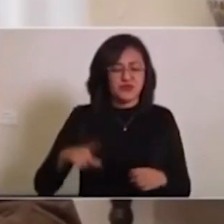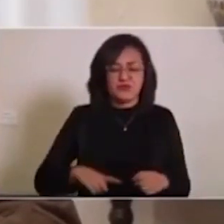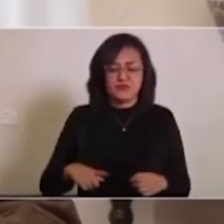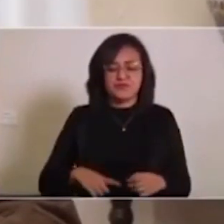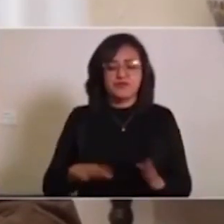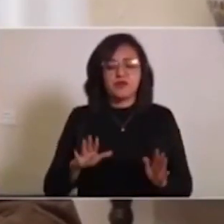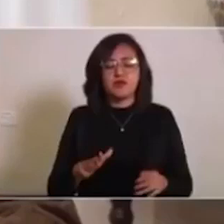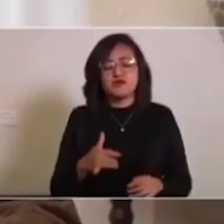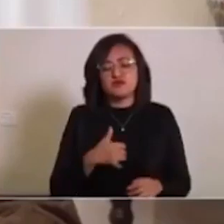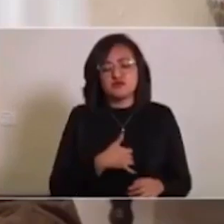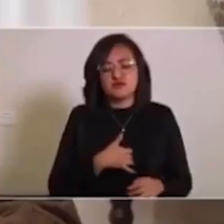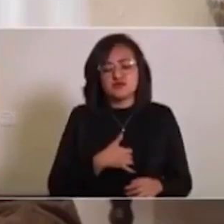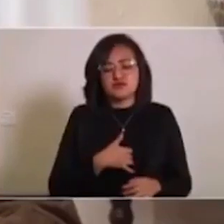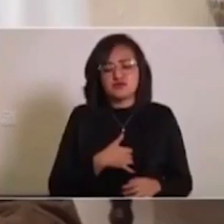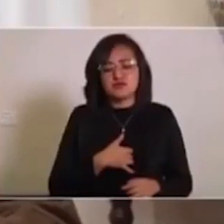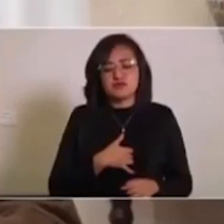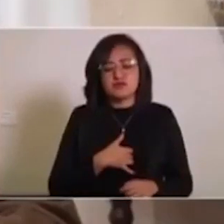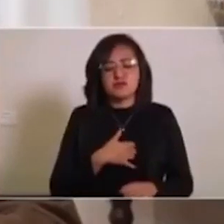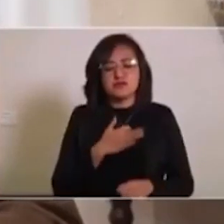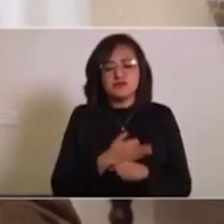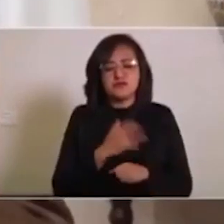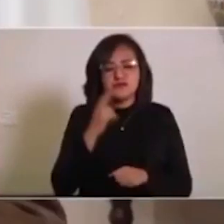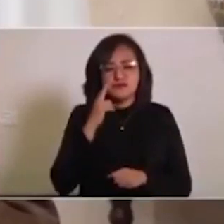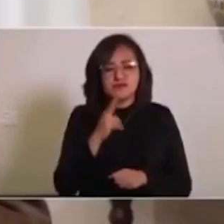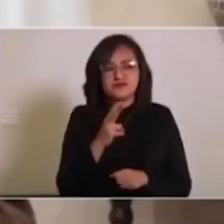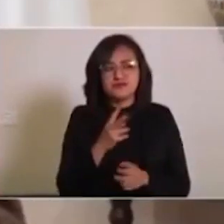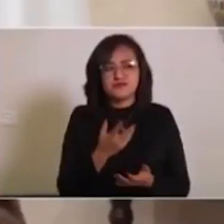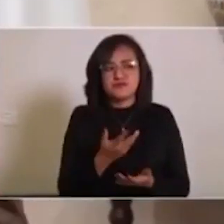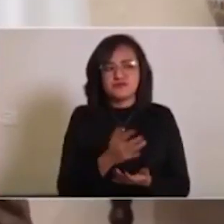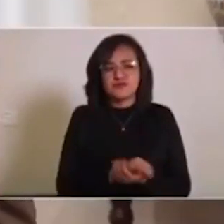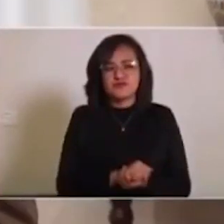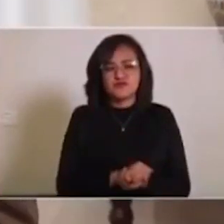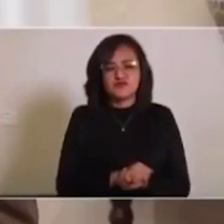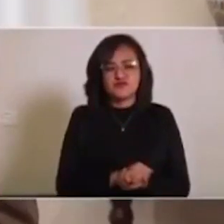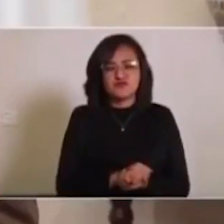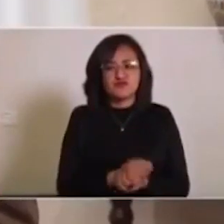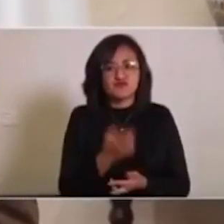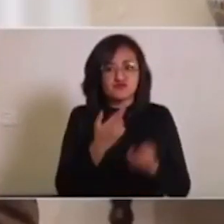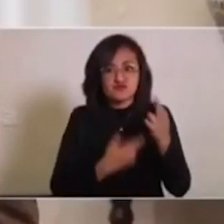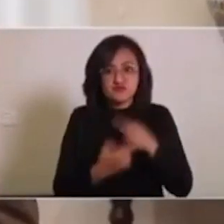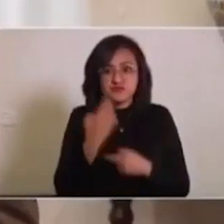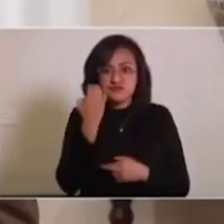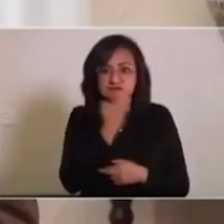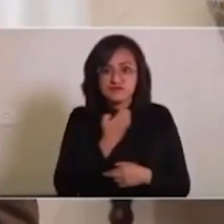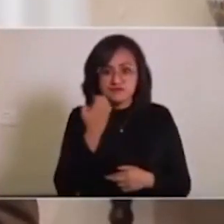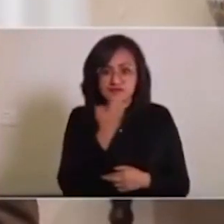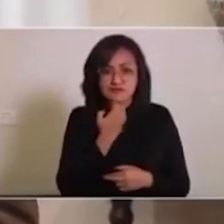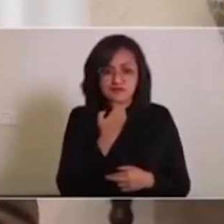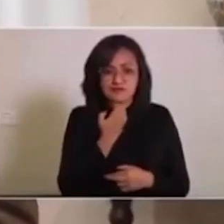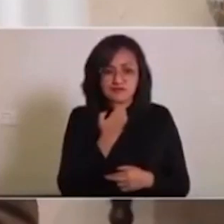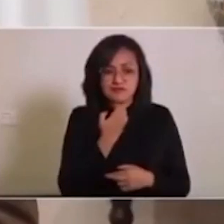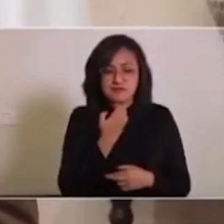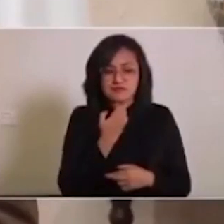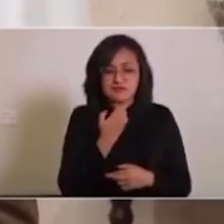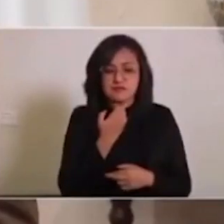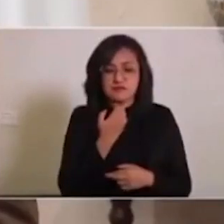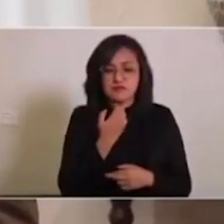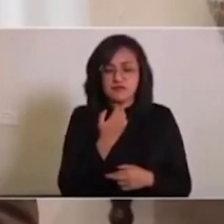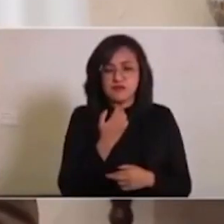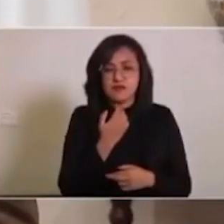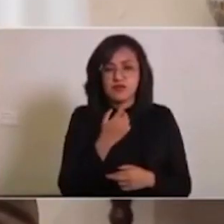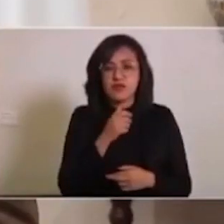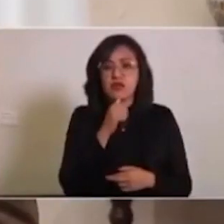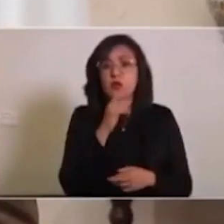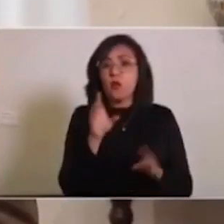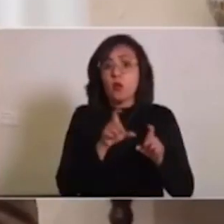yo veo que un regreso a clases aún en verde